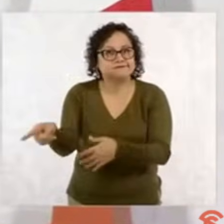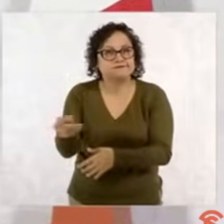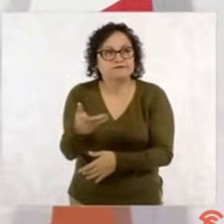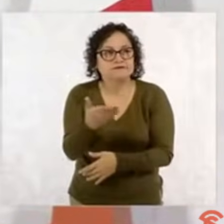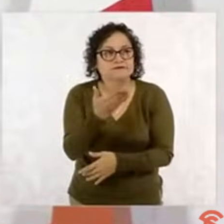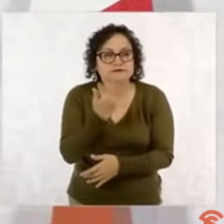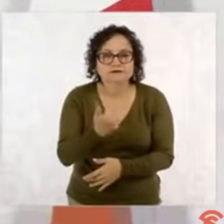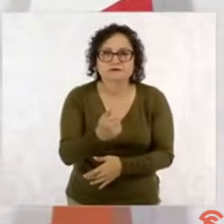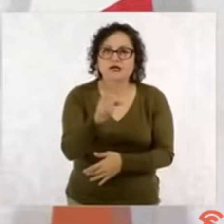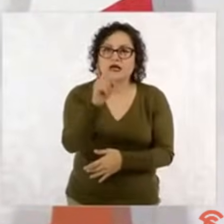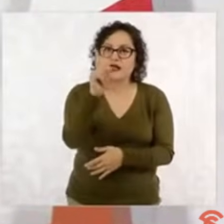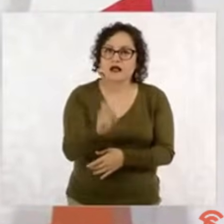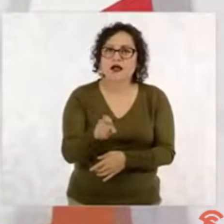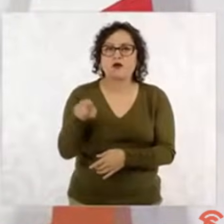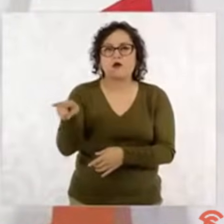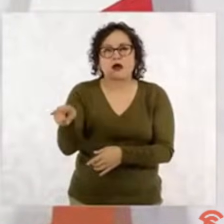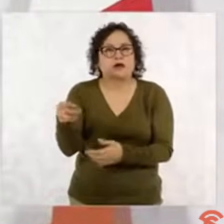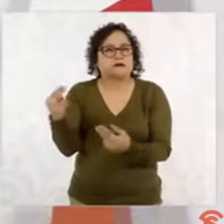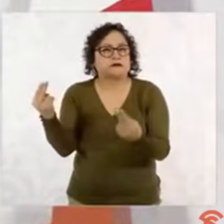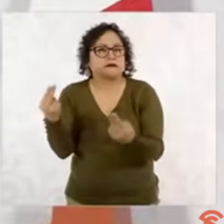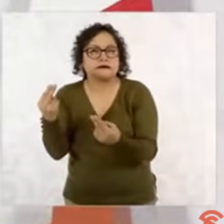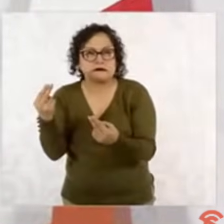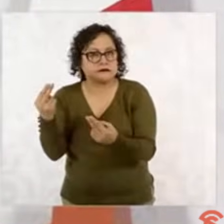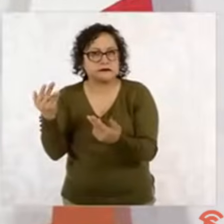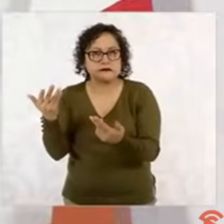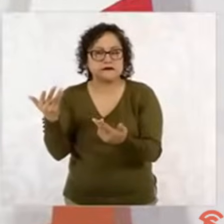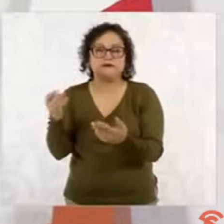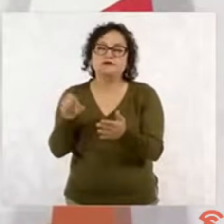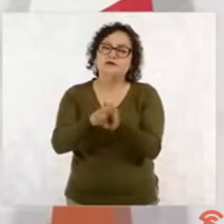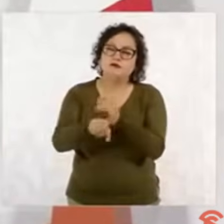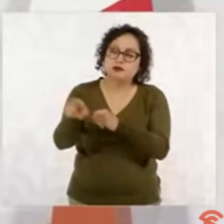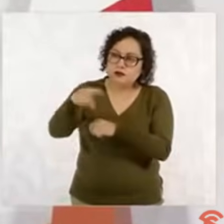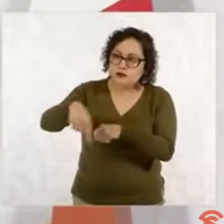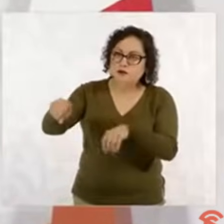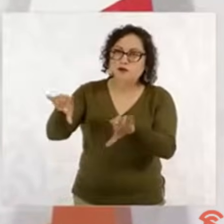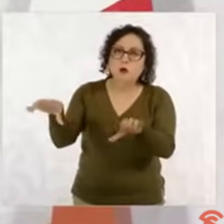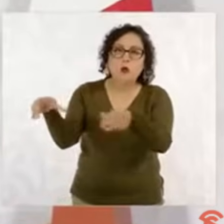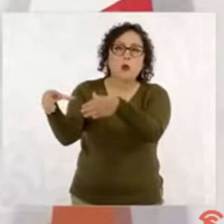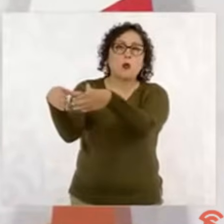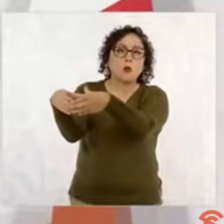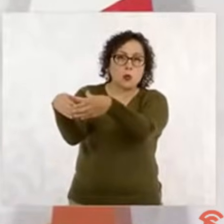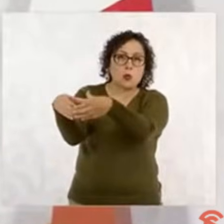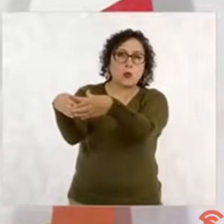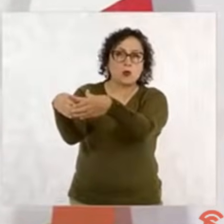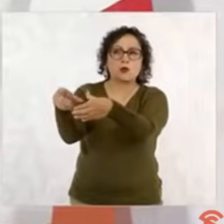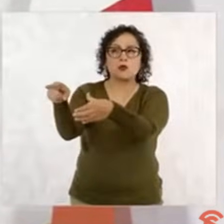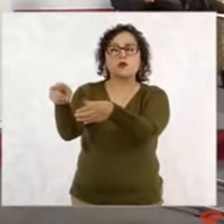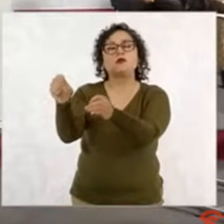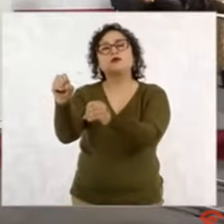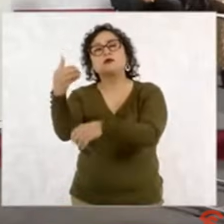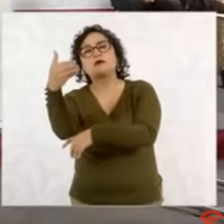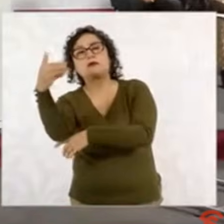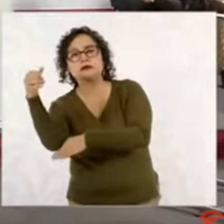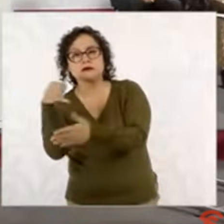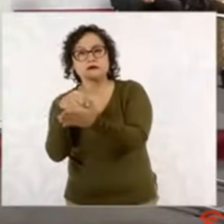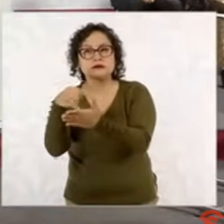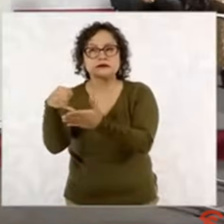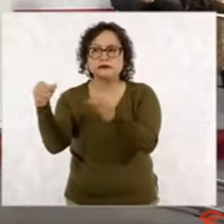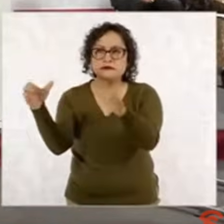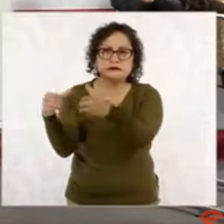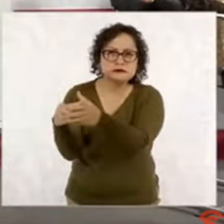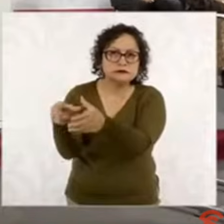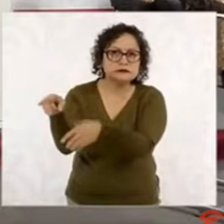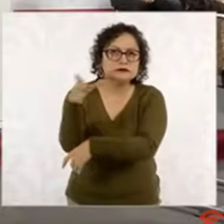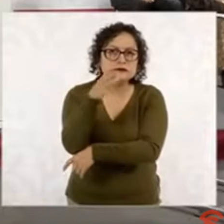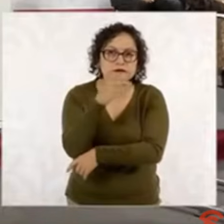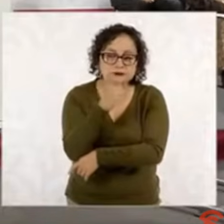las actividades más elementales. Estamos hablando de comunidades y de pequeños y medianos agricultores. También se eliminan los